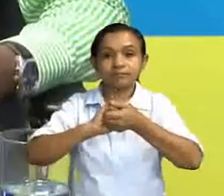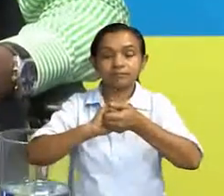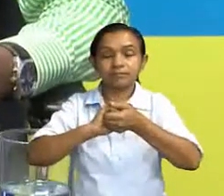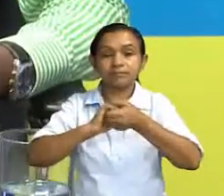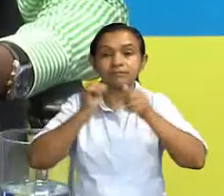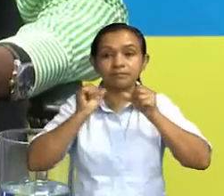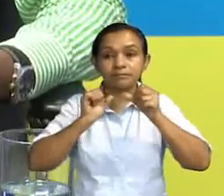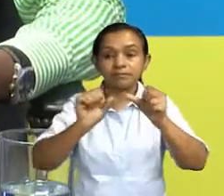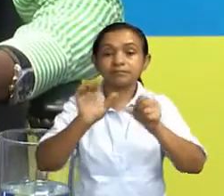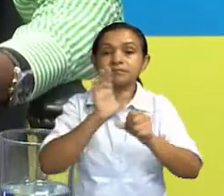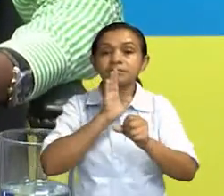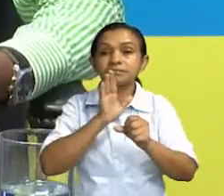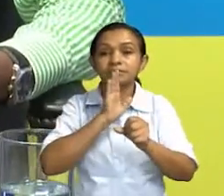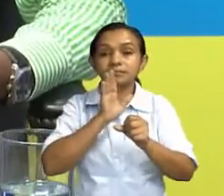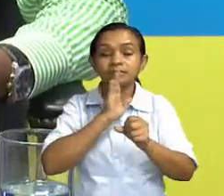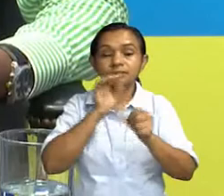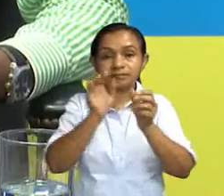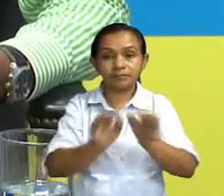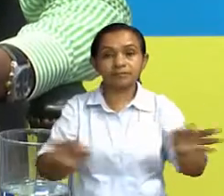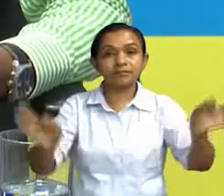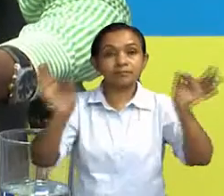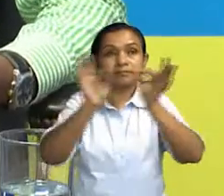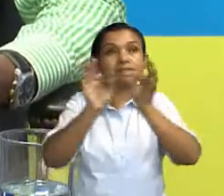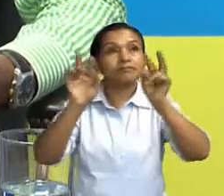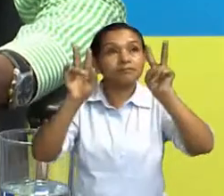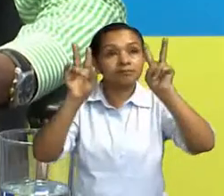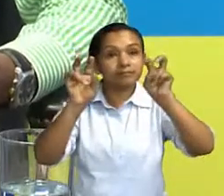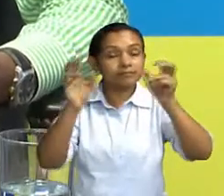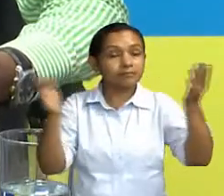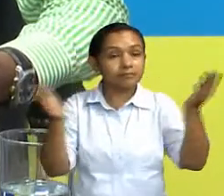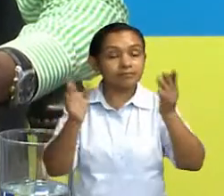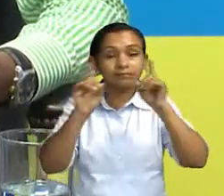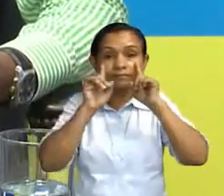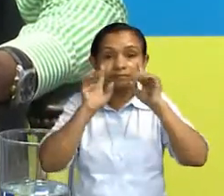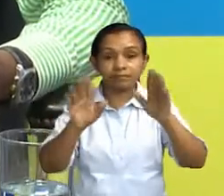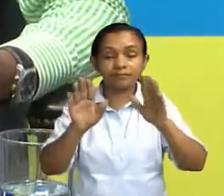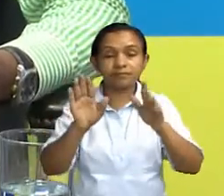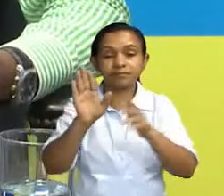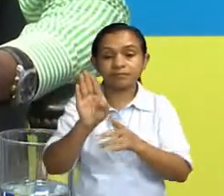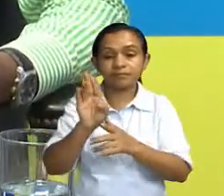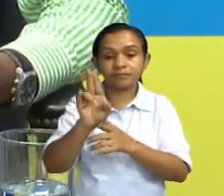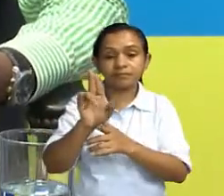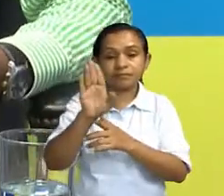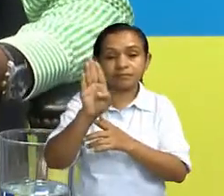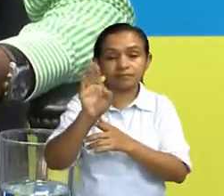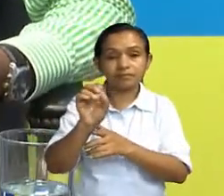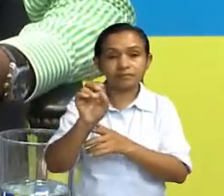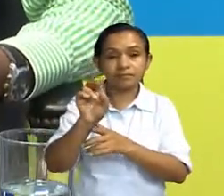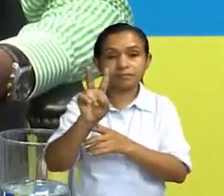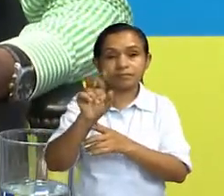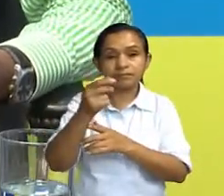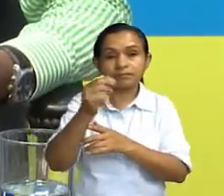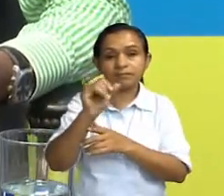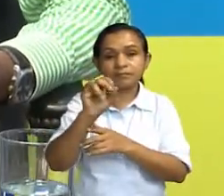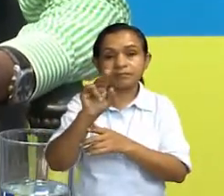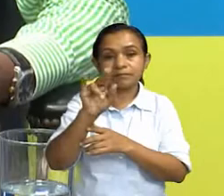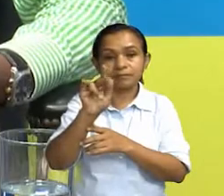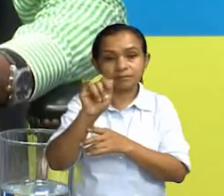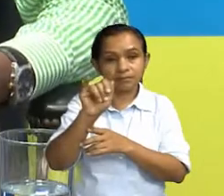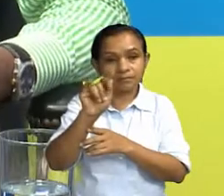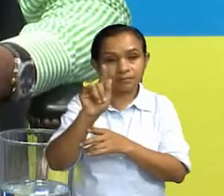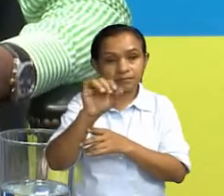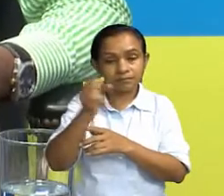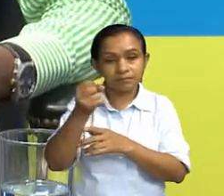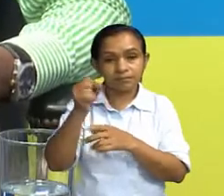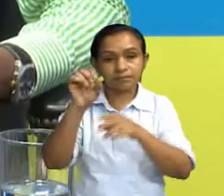a seguir hablando sobre este importante tema: cómo prevenir la vulvovaginitis en nuestras niñas. Tenemos a la